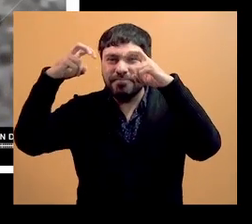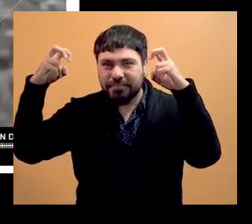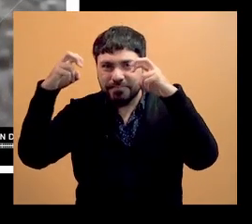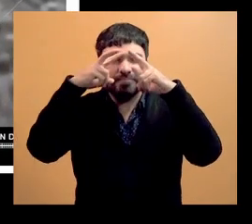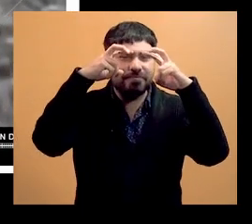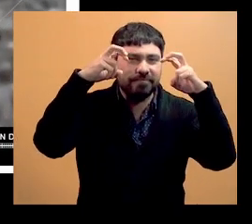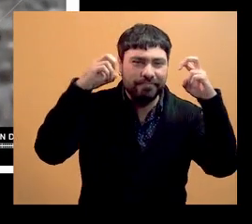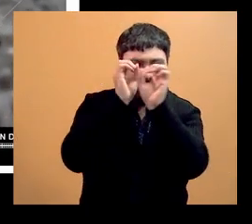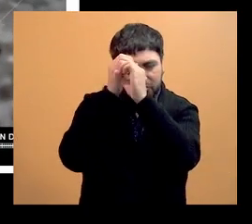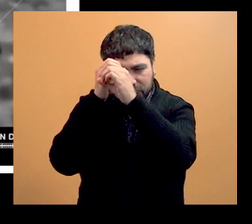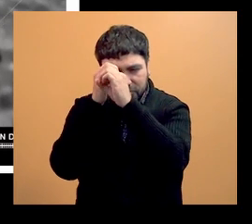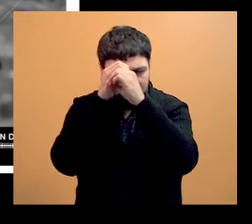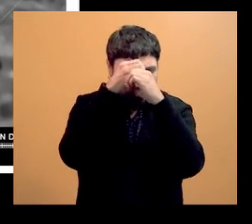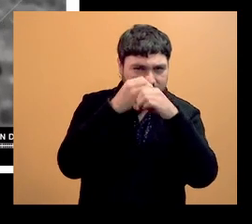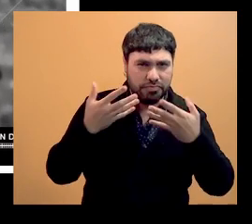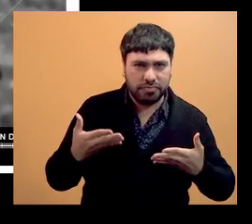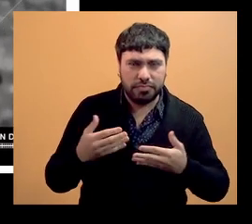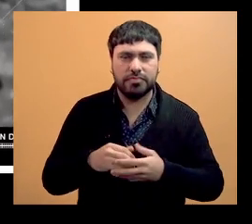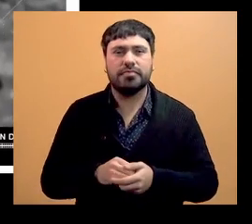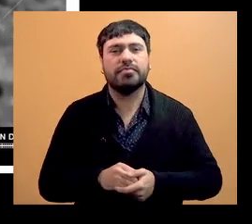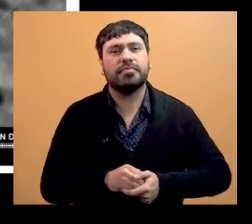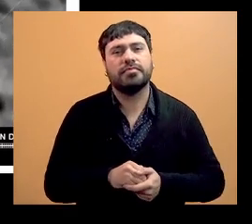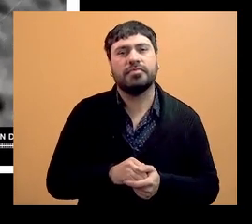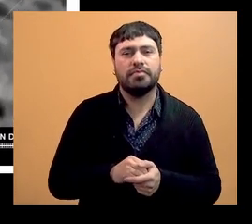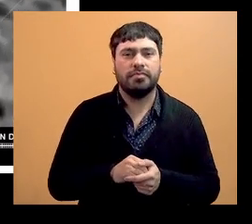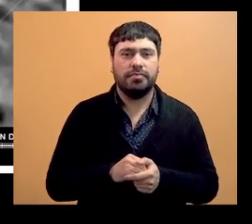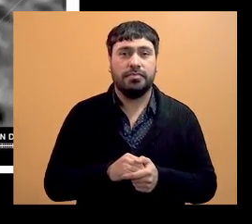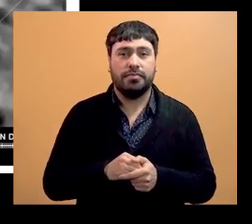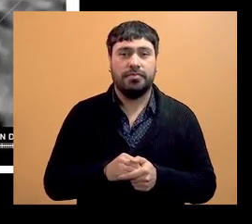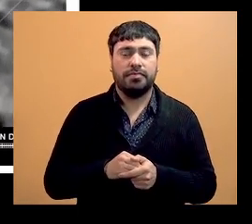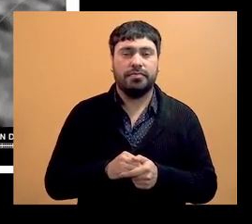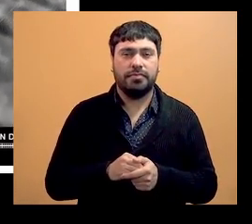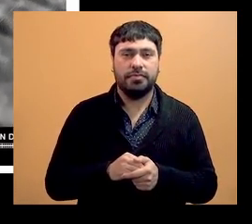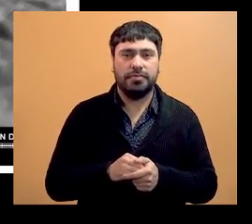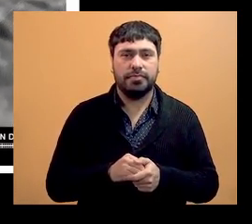satélite de gran tamaño, al menos, que orbita nuestro planeta.